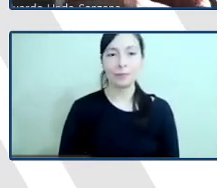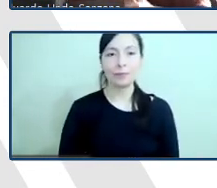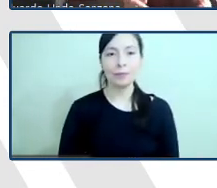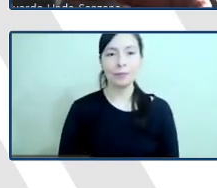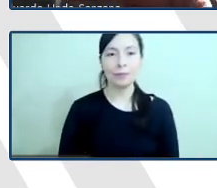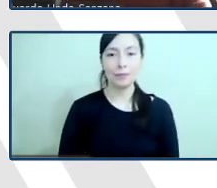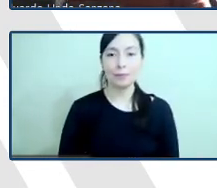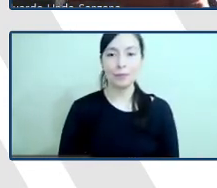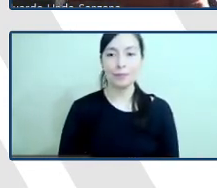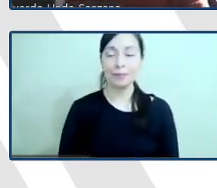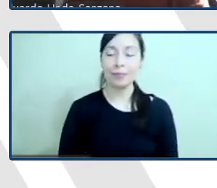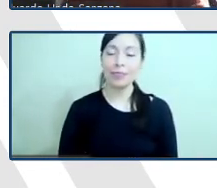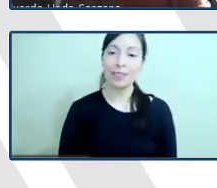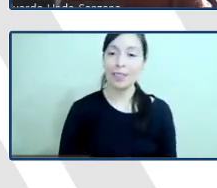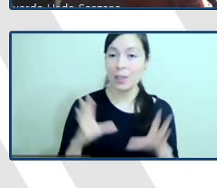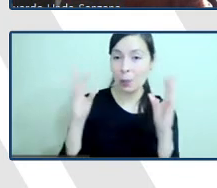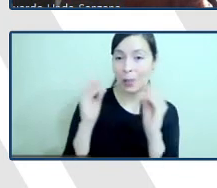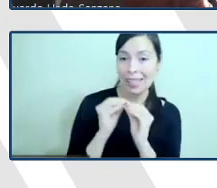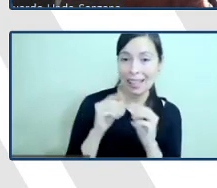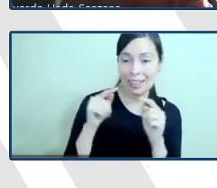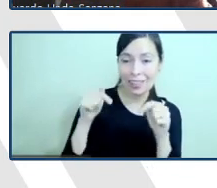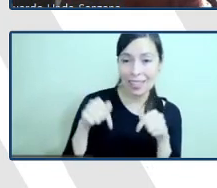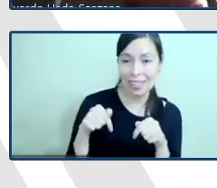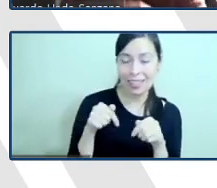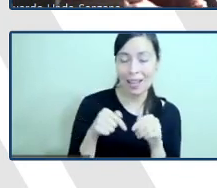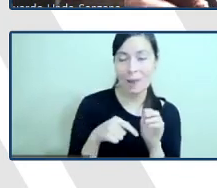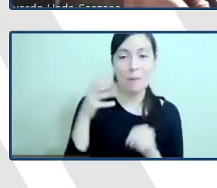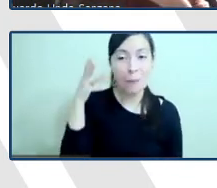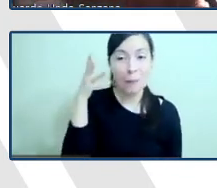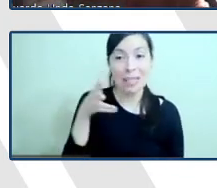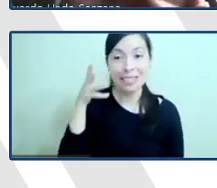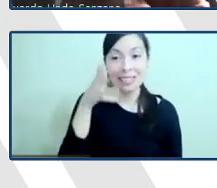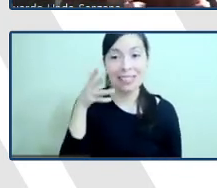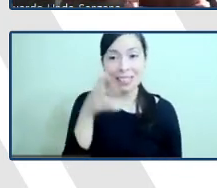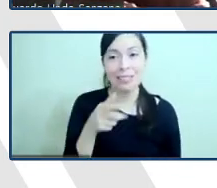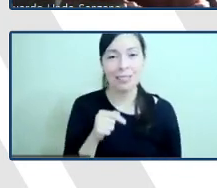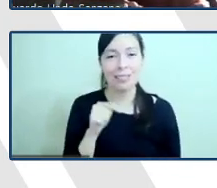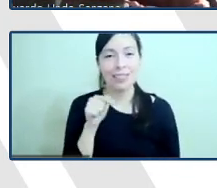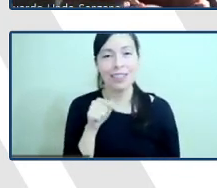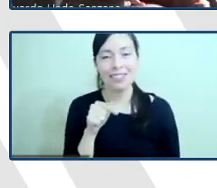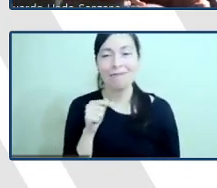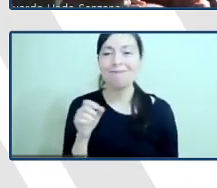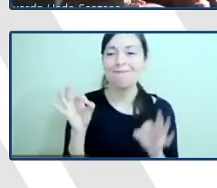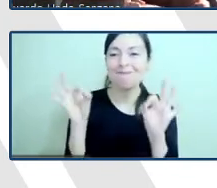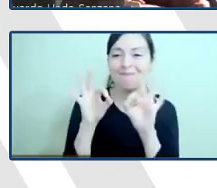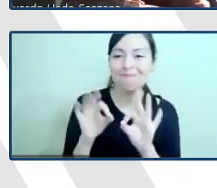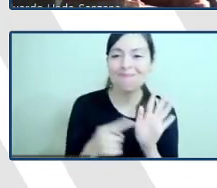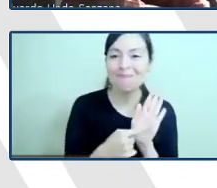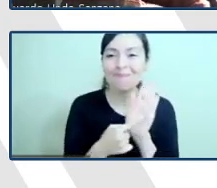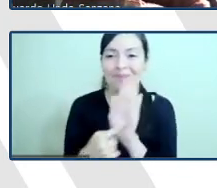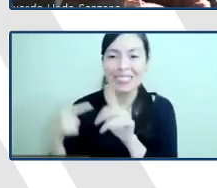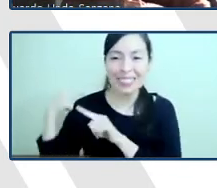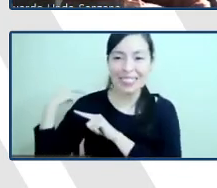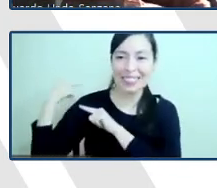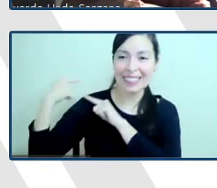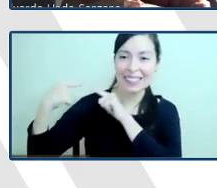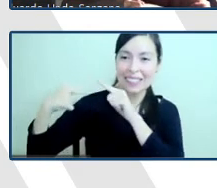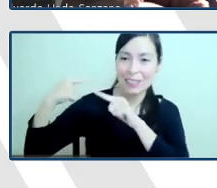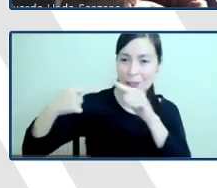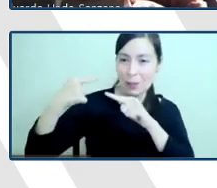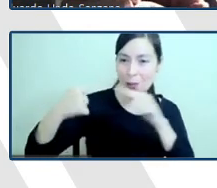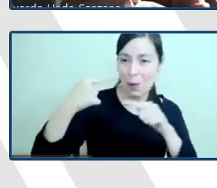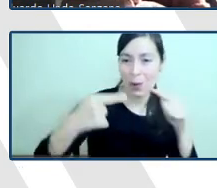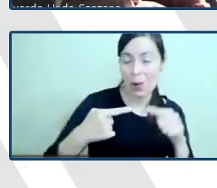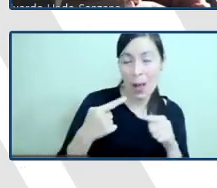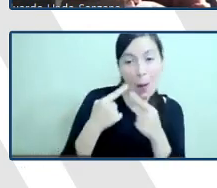Completando esta presentación y cerrando el círculo, después de haberles mostrado esta historia que poco conocemos